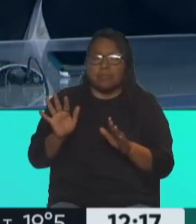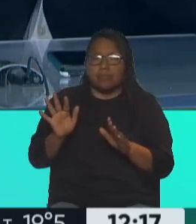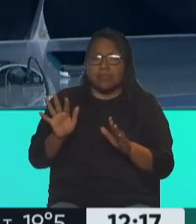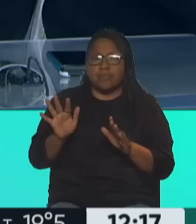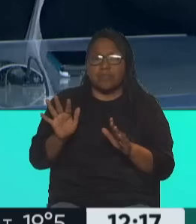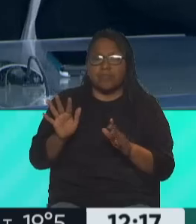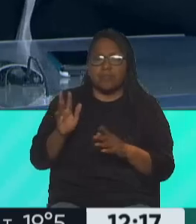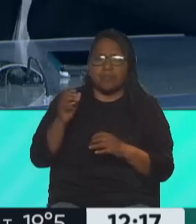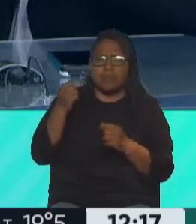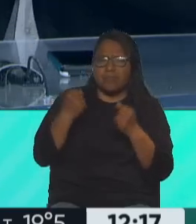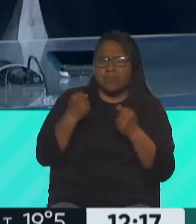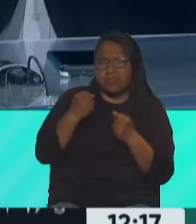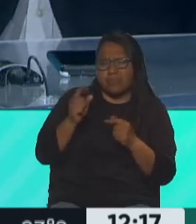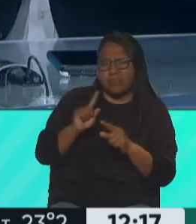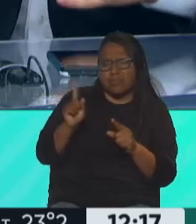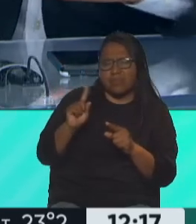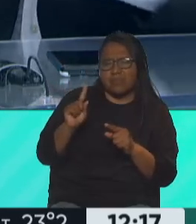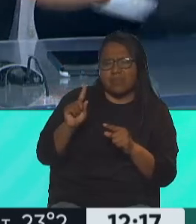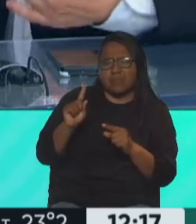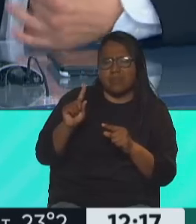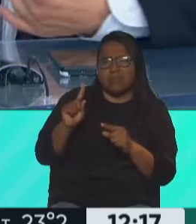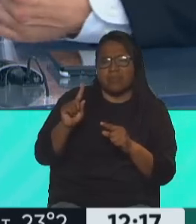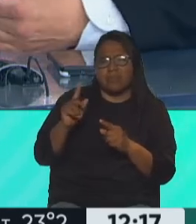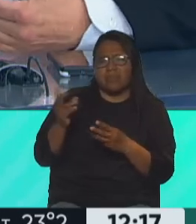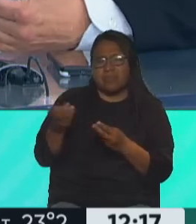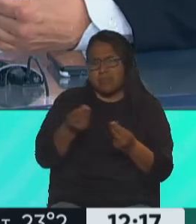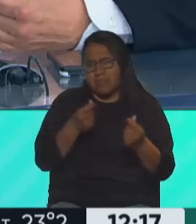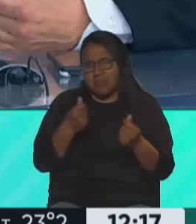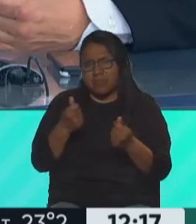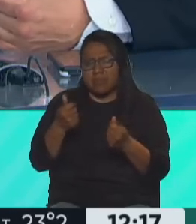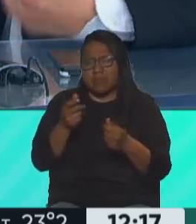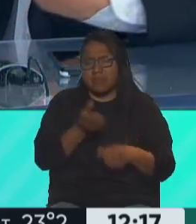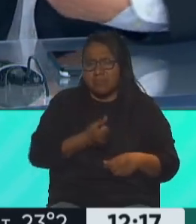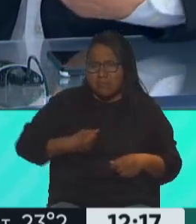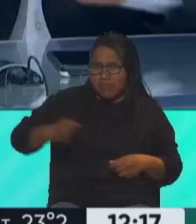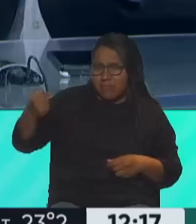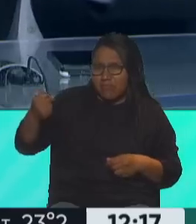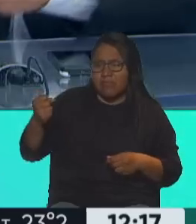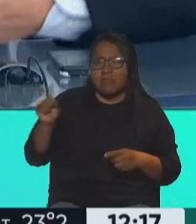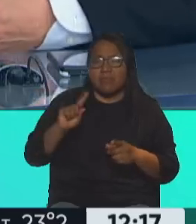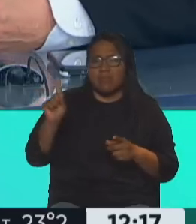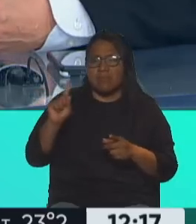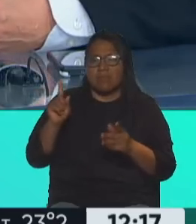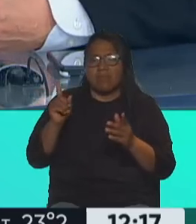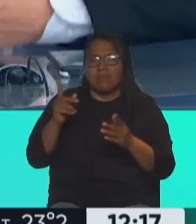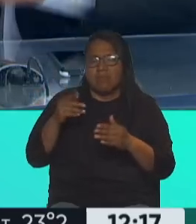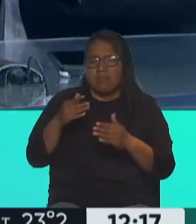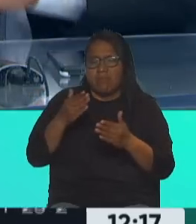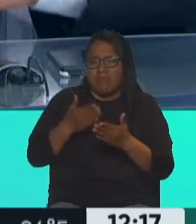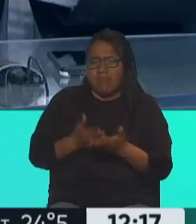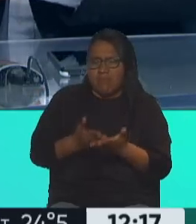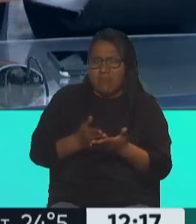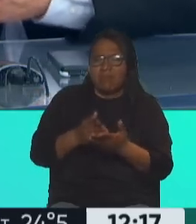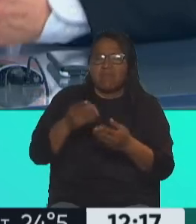en economía dicen, no tanto porque el presupuesto sea un presupuesto de ajuste. No es que va a ser restrictivo el presupuesto. Lo